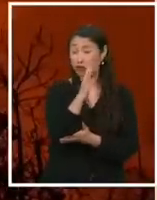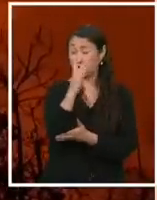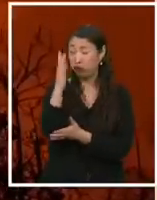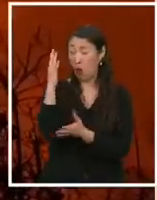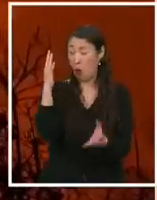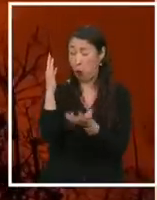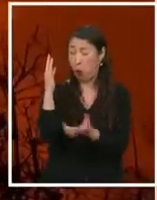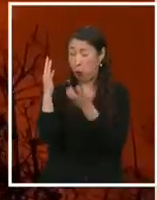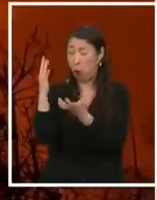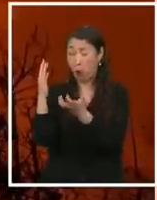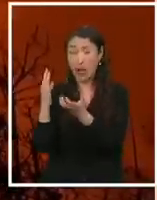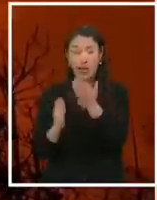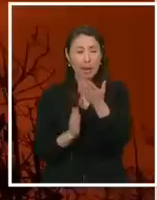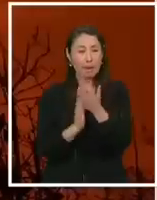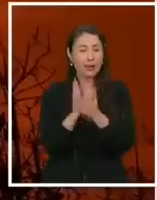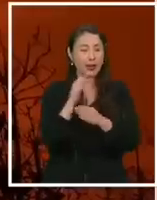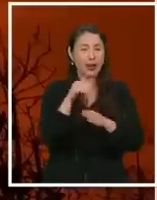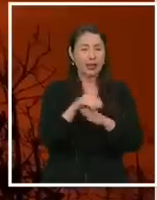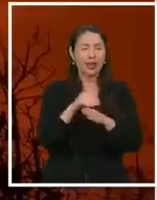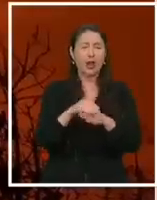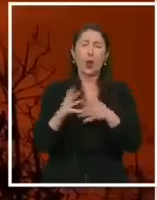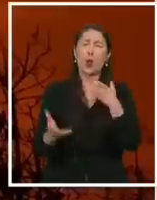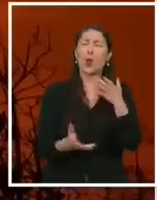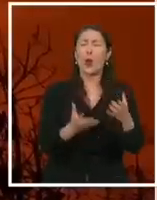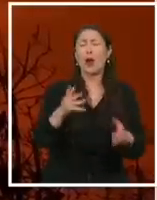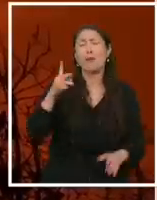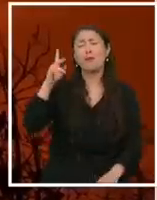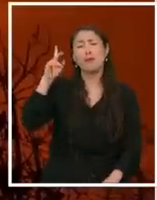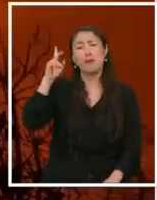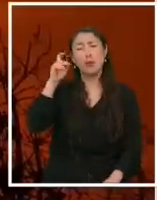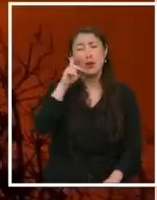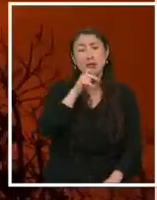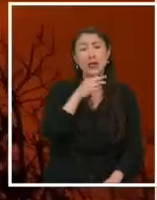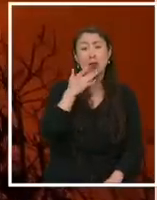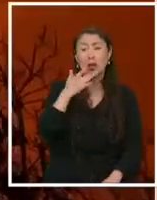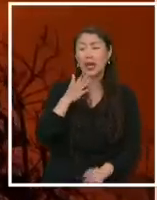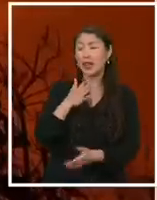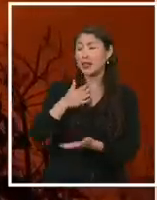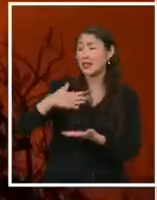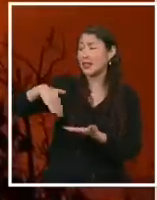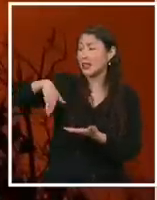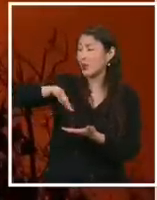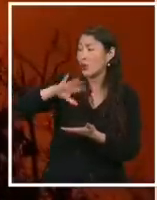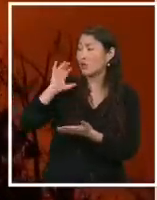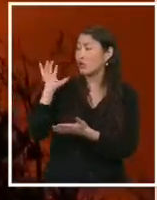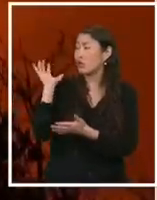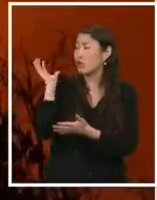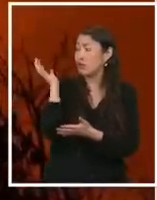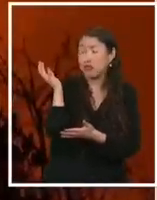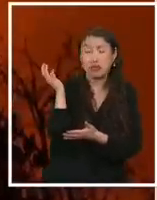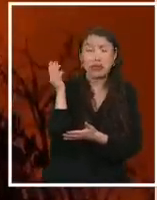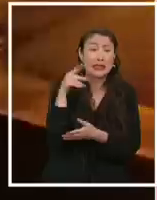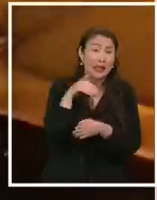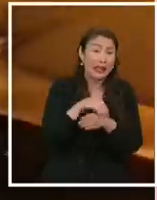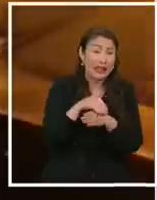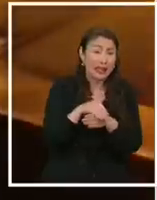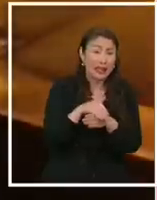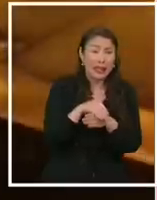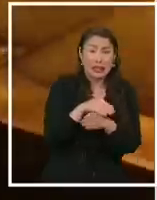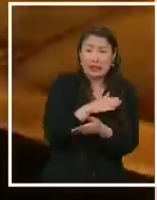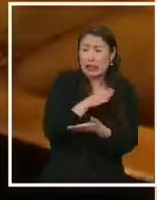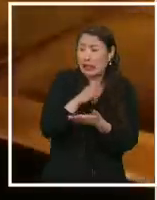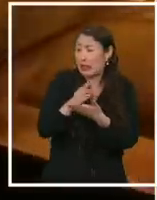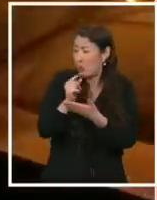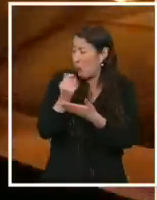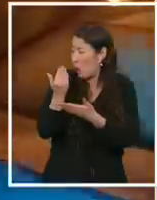tarde ha sido un incendio muy complejo, dadas las condiciones ambientales que prevalecieron en la tarde y hasta pocas horas